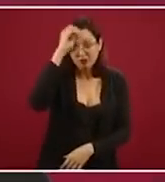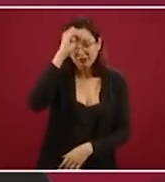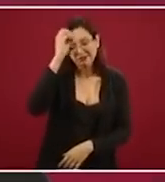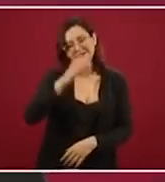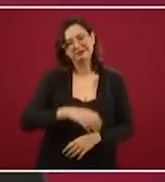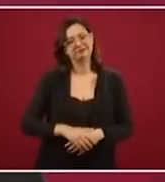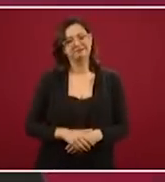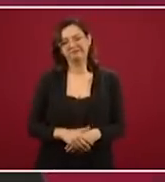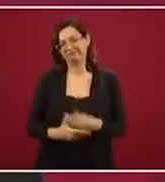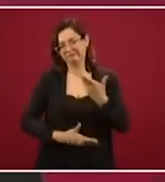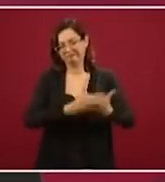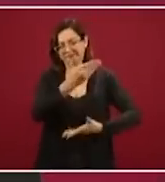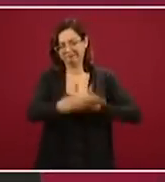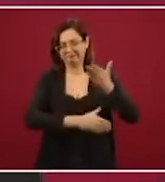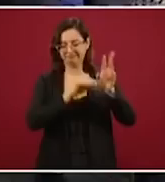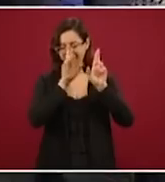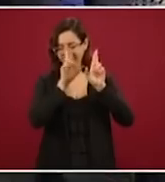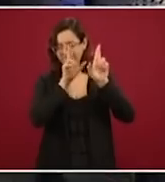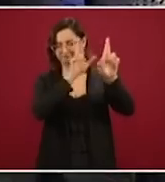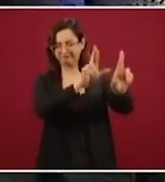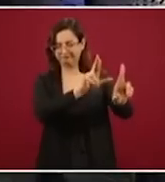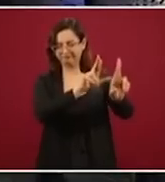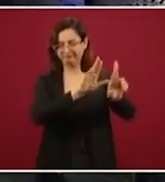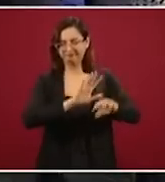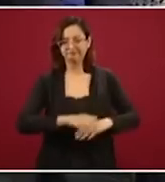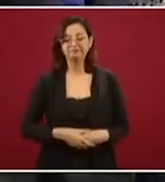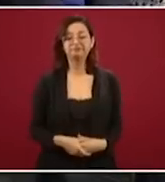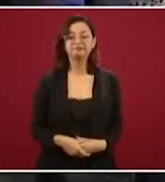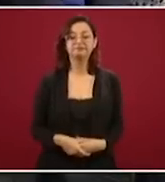ser respetuosos de